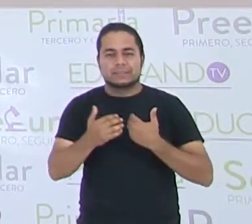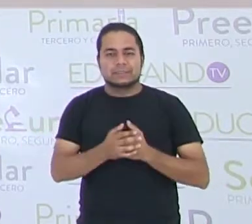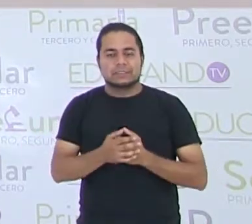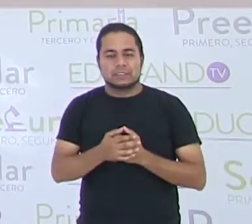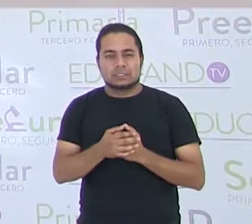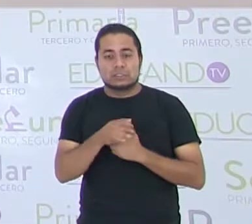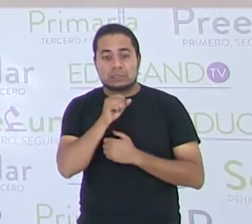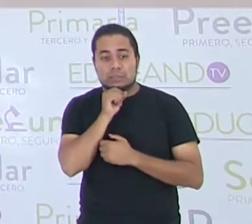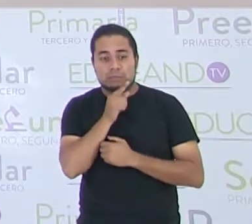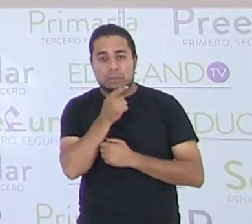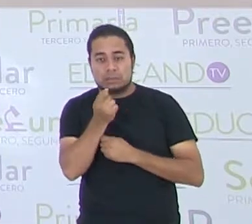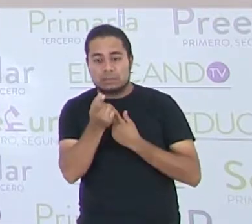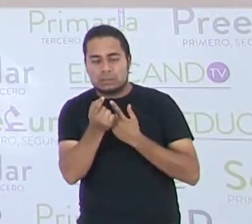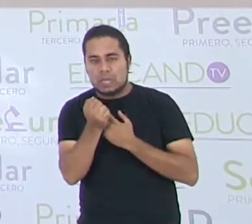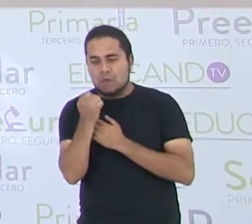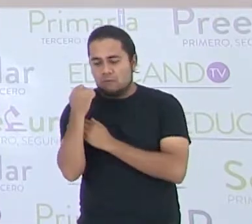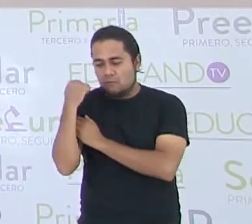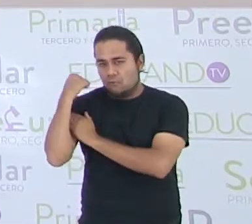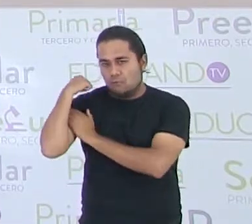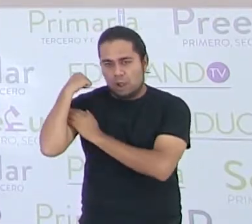y fuertes.